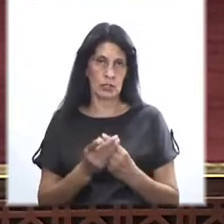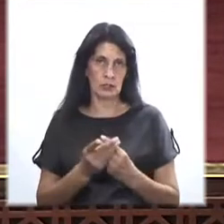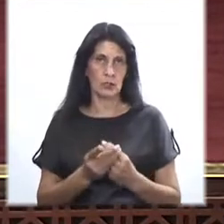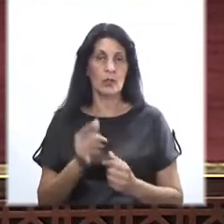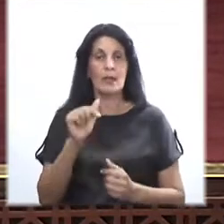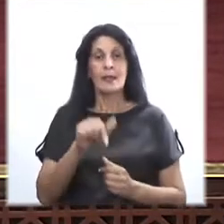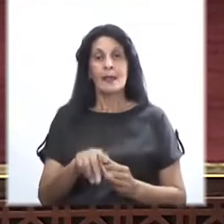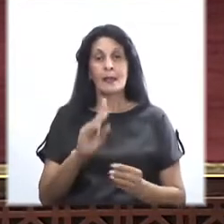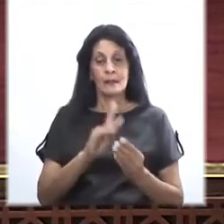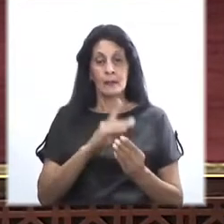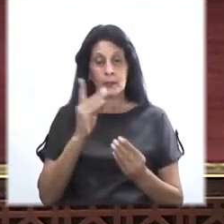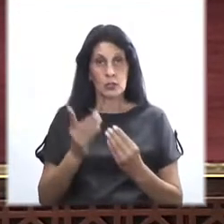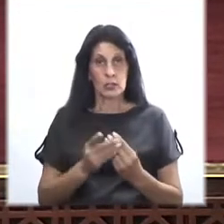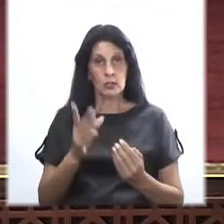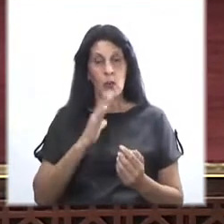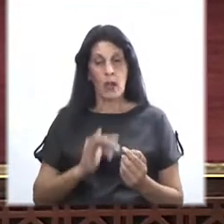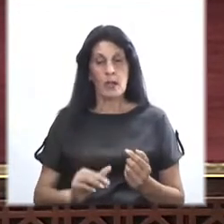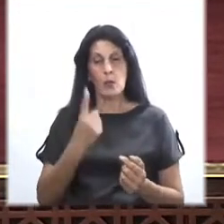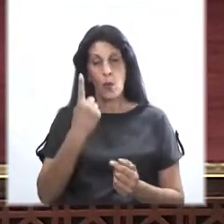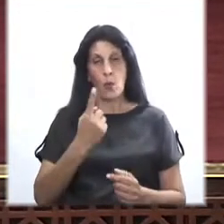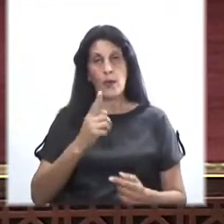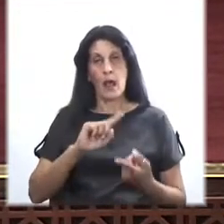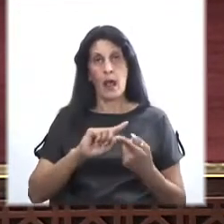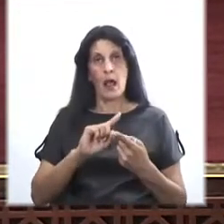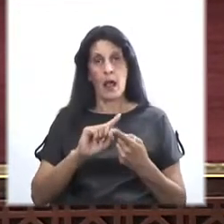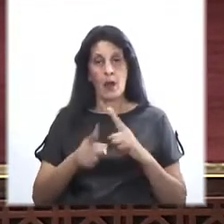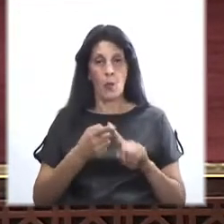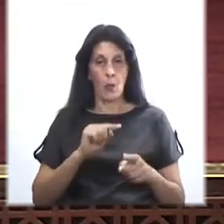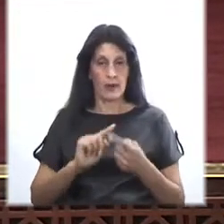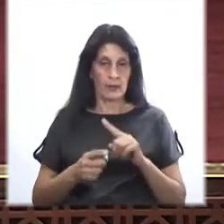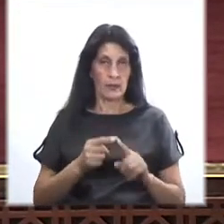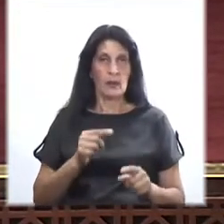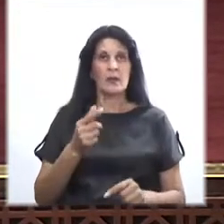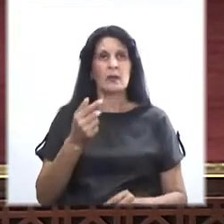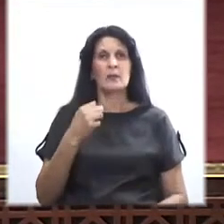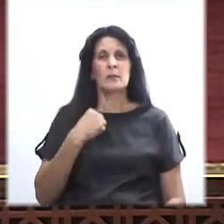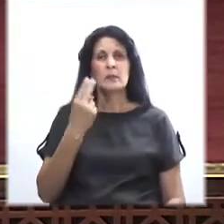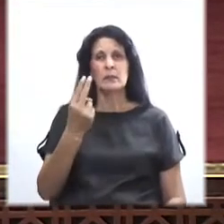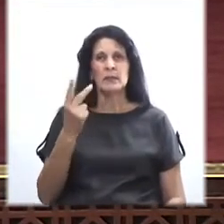Este proyecto tiene un acuerdo. Presidente, ¿me ampara en el uso de la palabra?